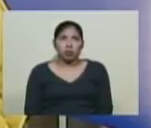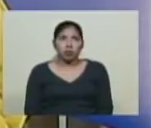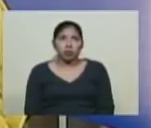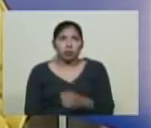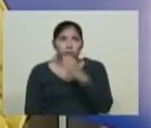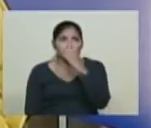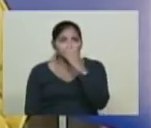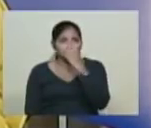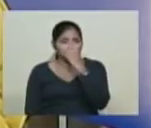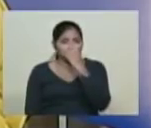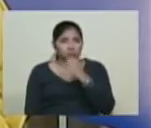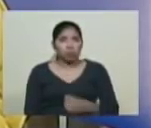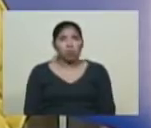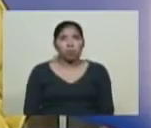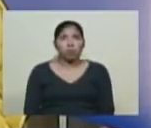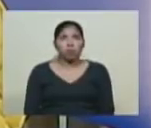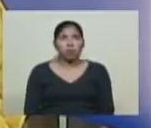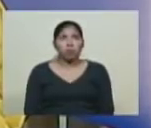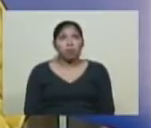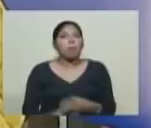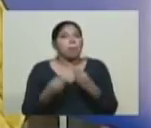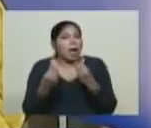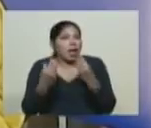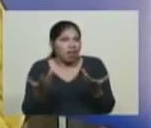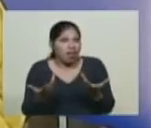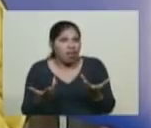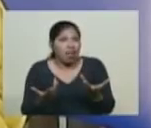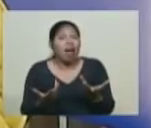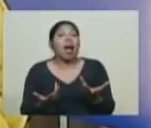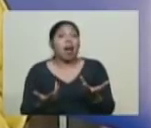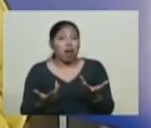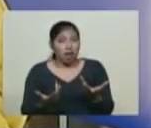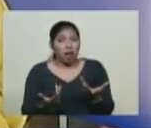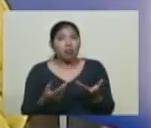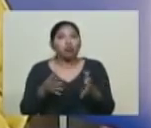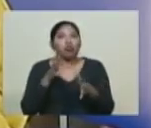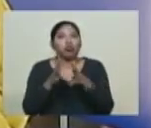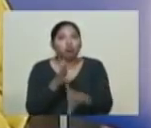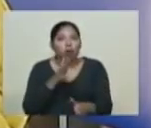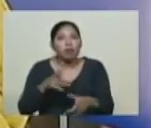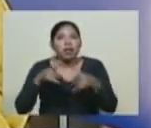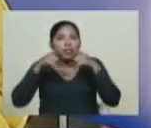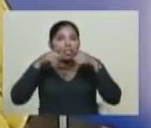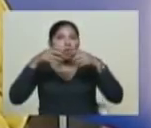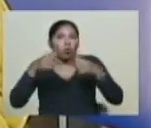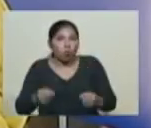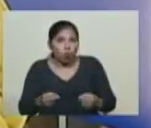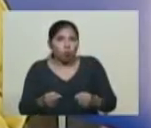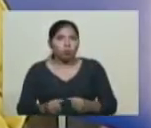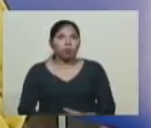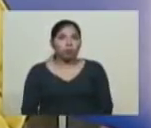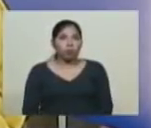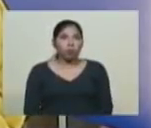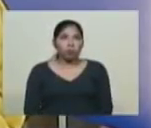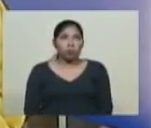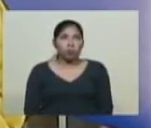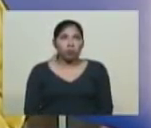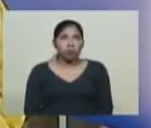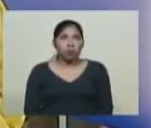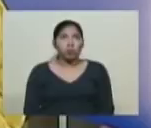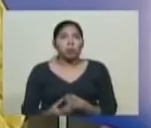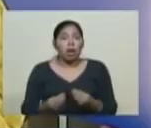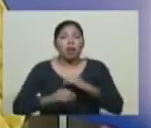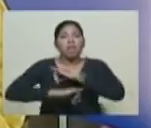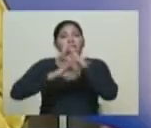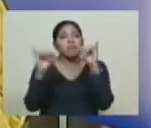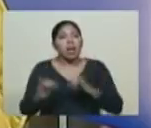Y respondo, para garantizar la mayor suma de seguridad social, de felicidad social para